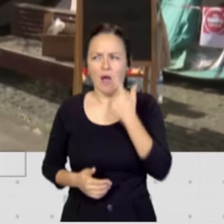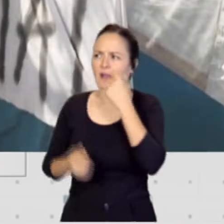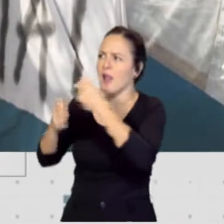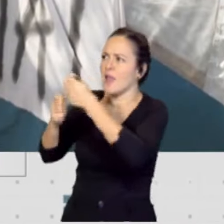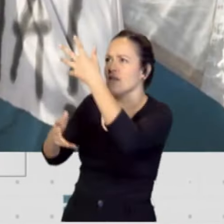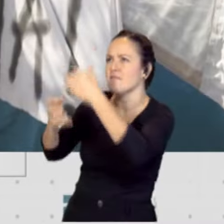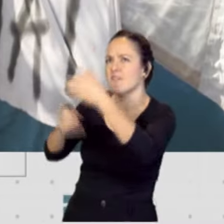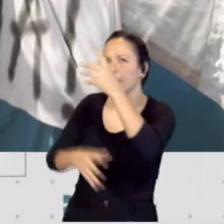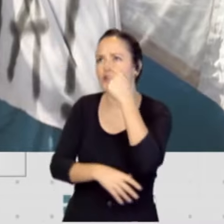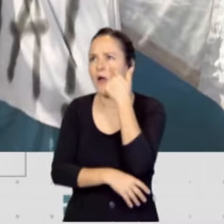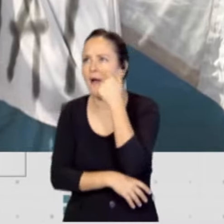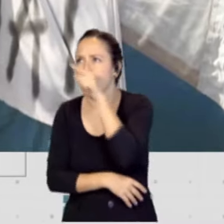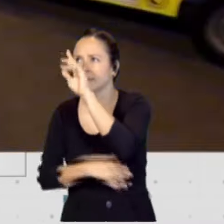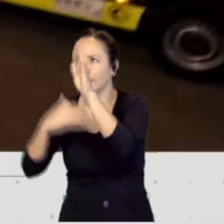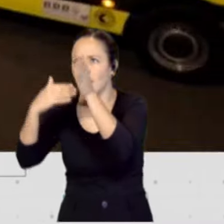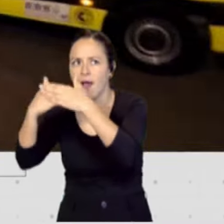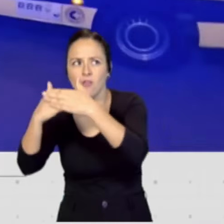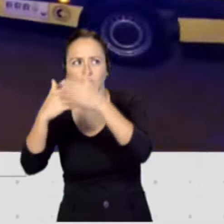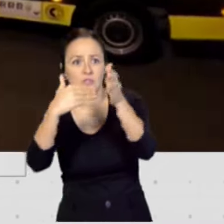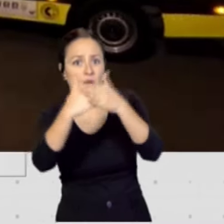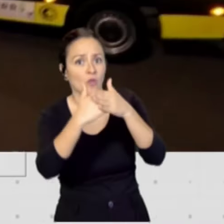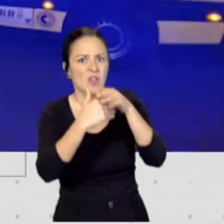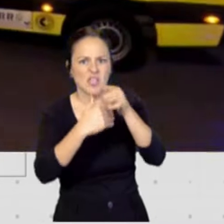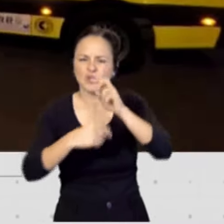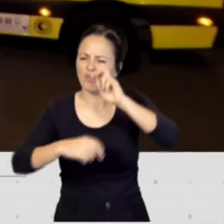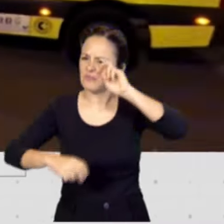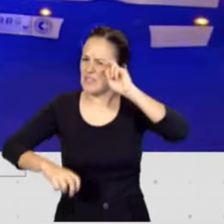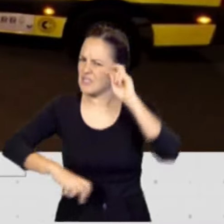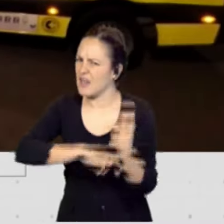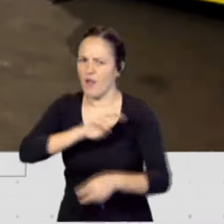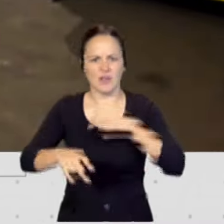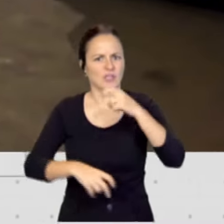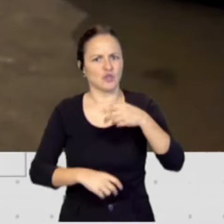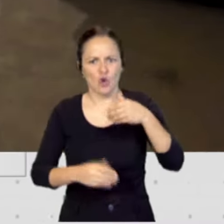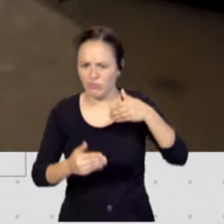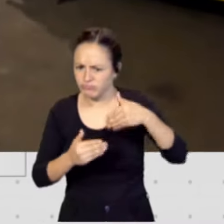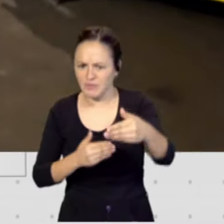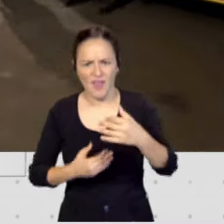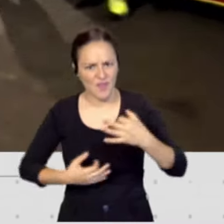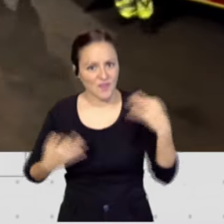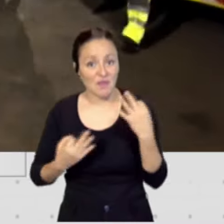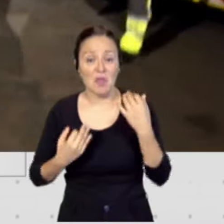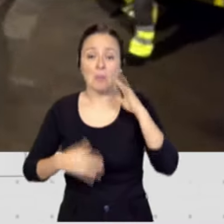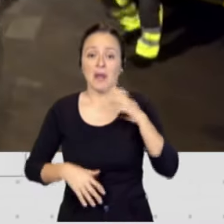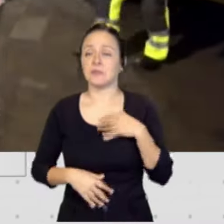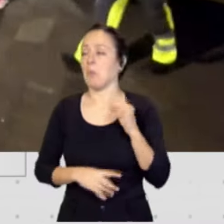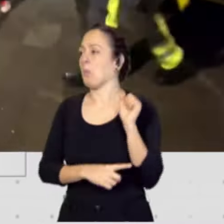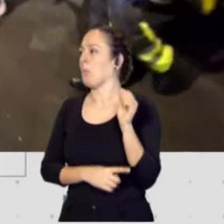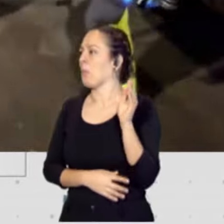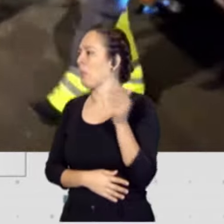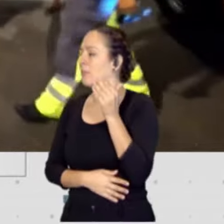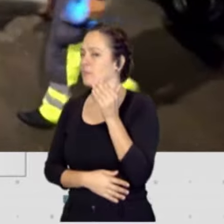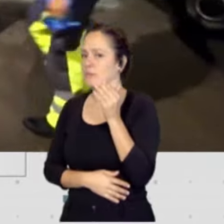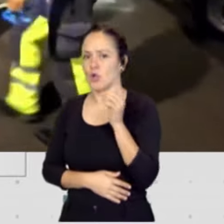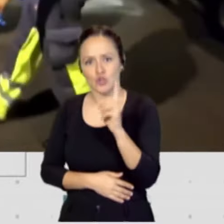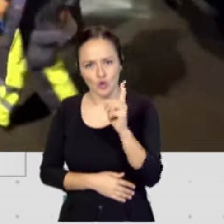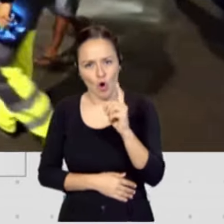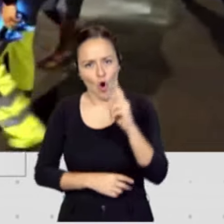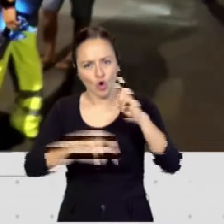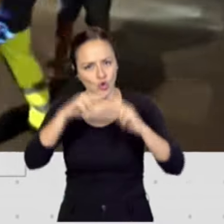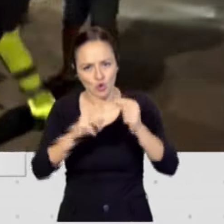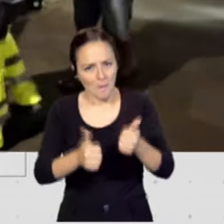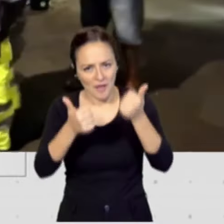demás y hay un trabajo de rehabilitación fenomenal por hacer que parece que no hay interés no hay que construir más no lo